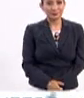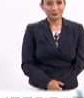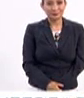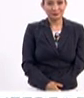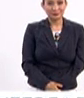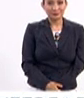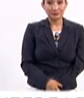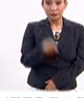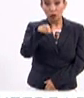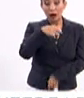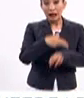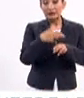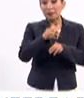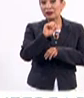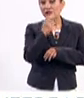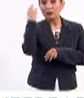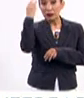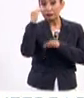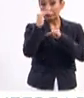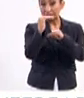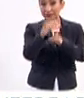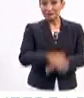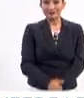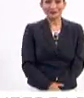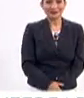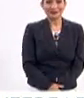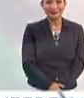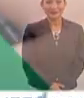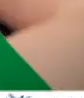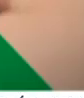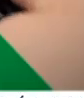www.televisioneducativa.gov.mx/capacitación. Tienes hasta el 22 de marzo.